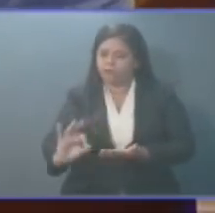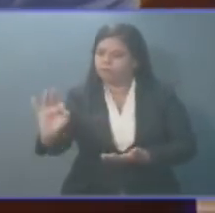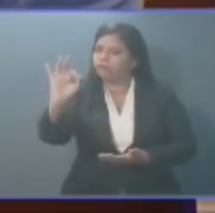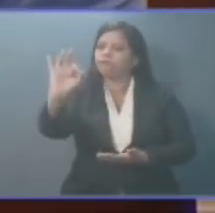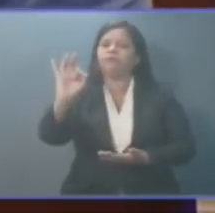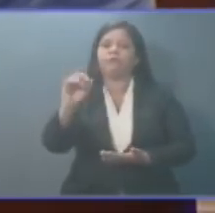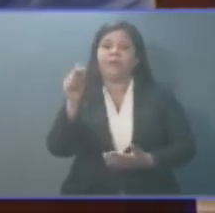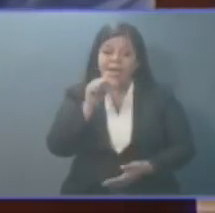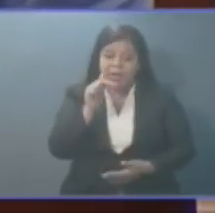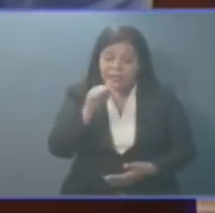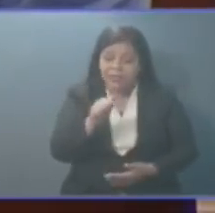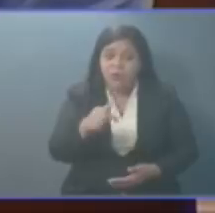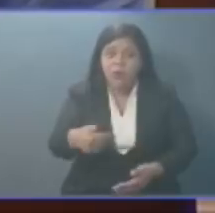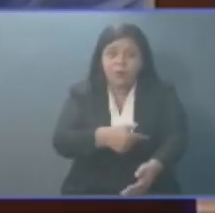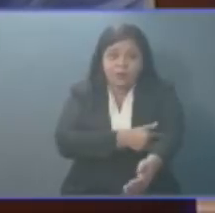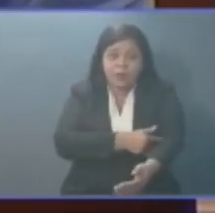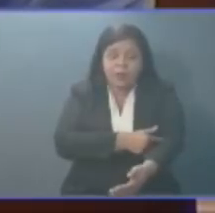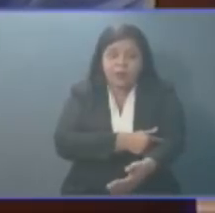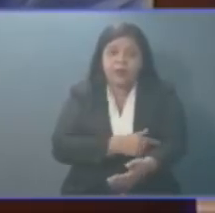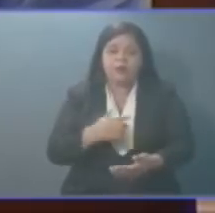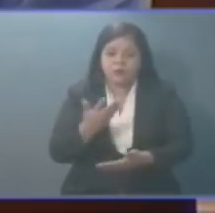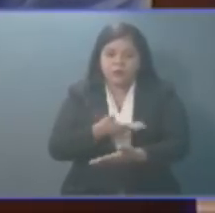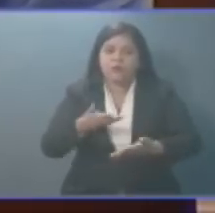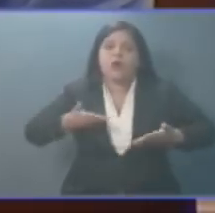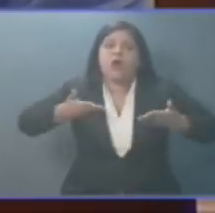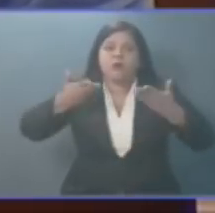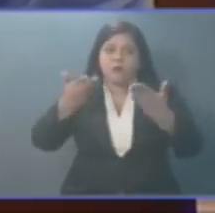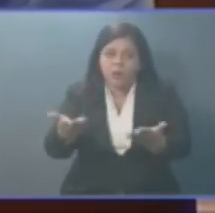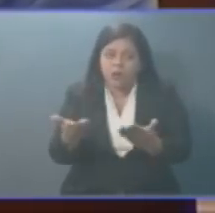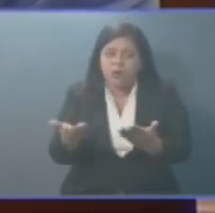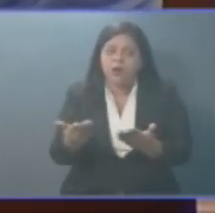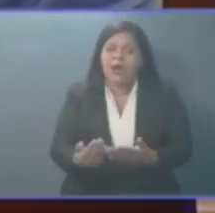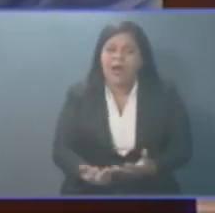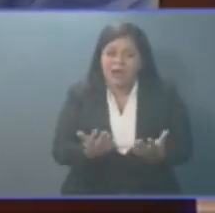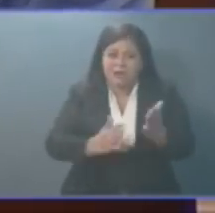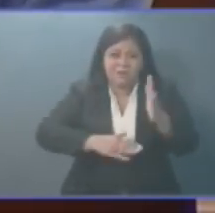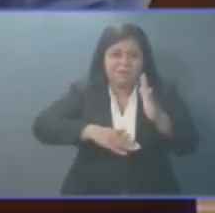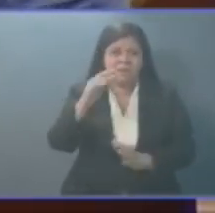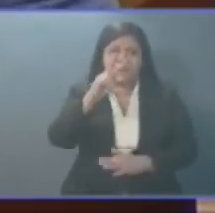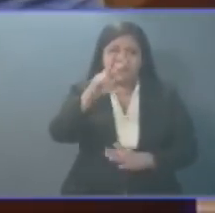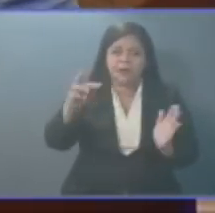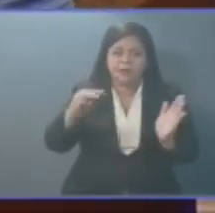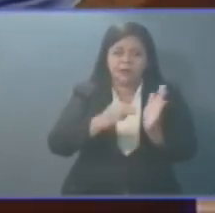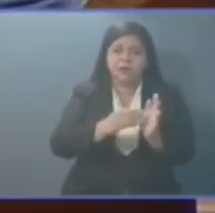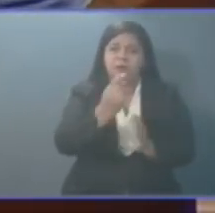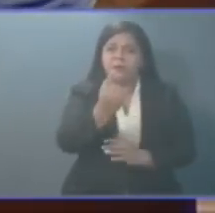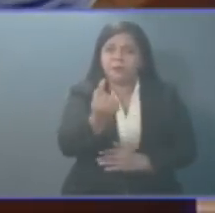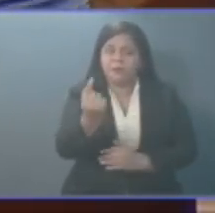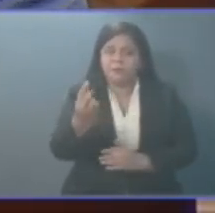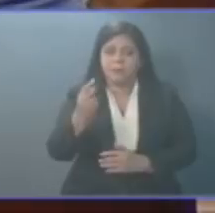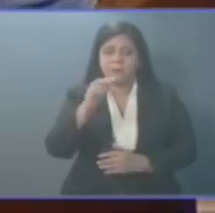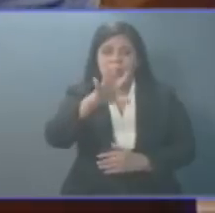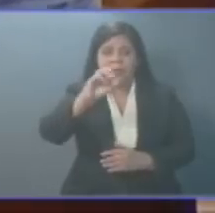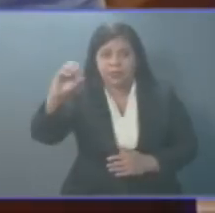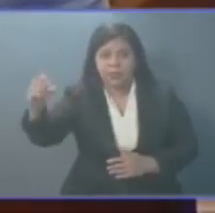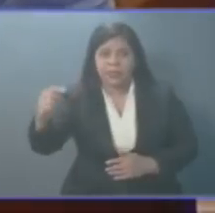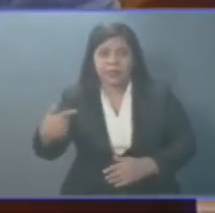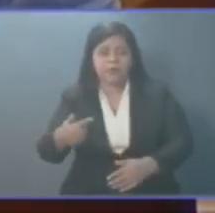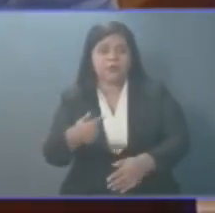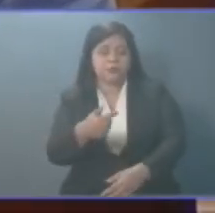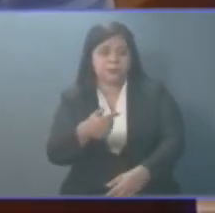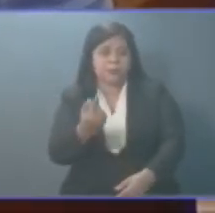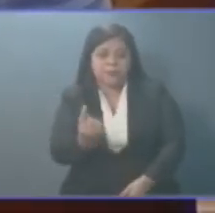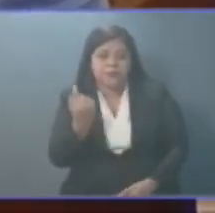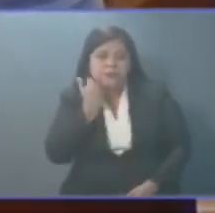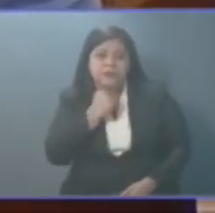En este hospital daremos auxilio médico a más de 2.500 pacientes. Pese a